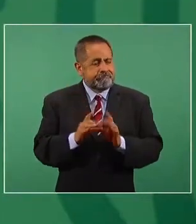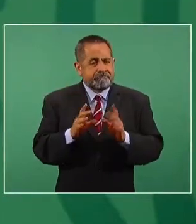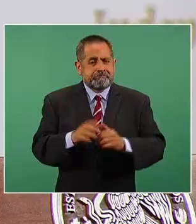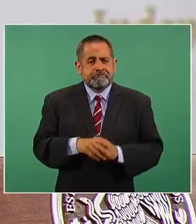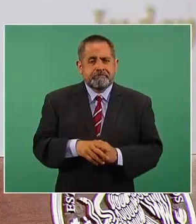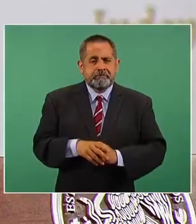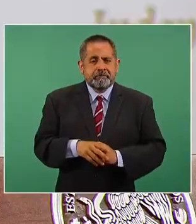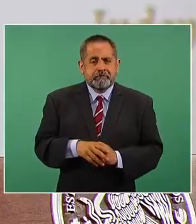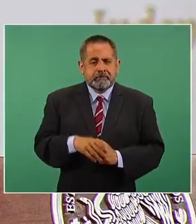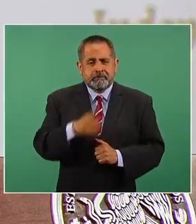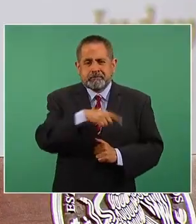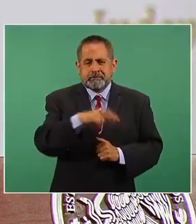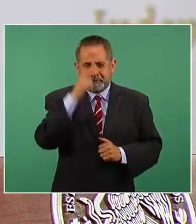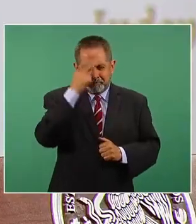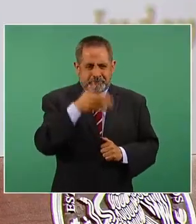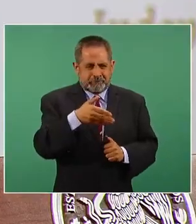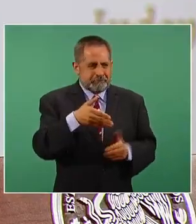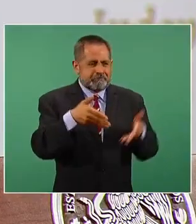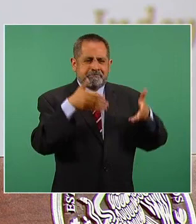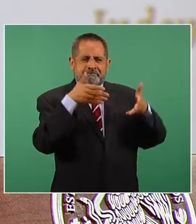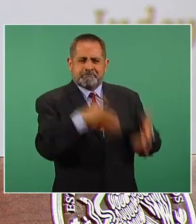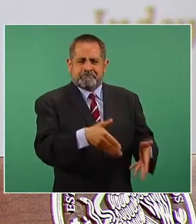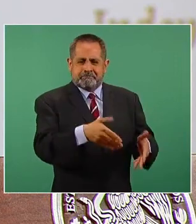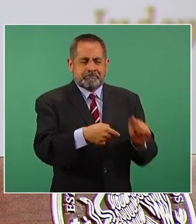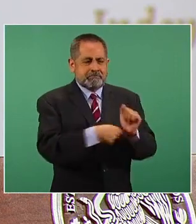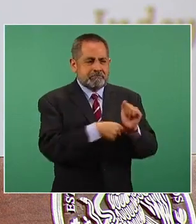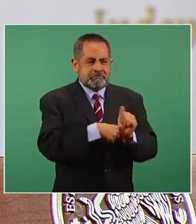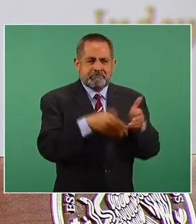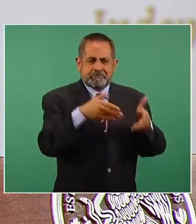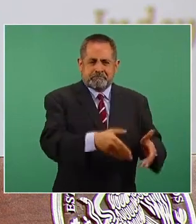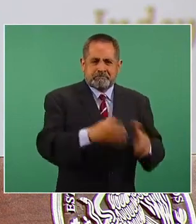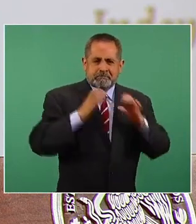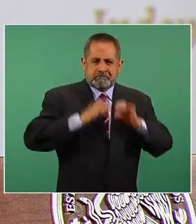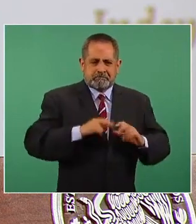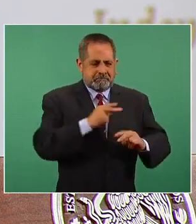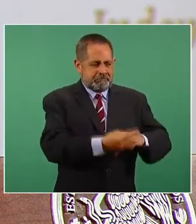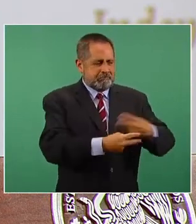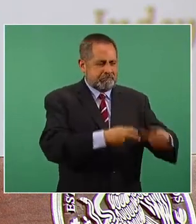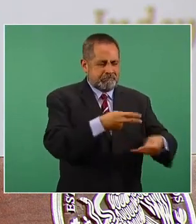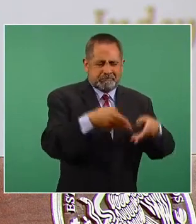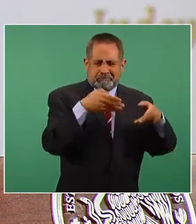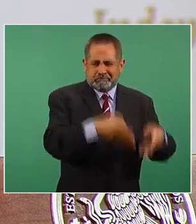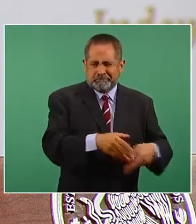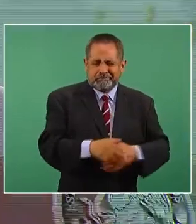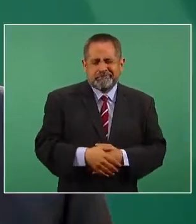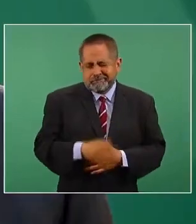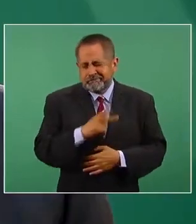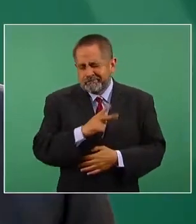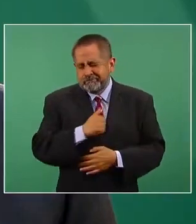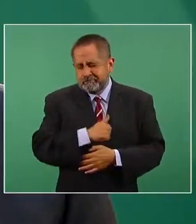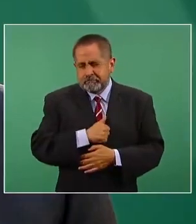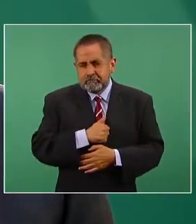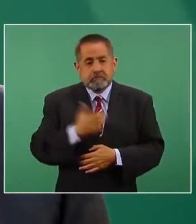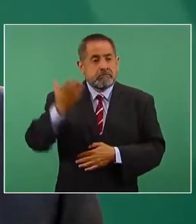de las fosas clandestinas. ¿Cuándo se habían ocupado